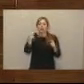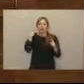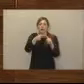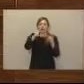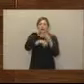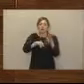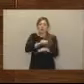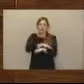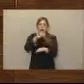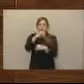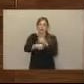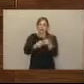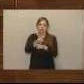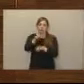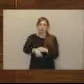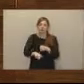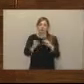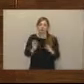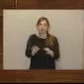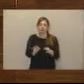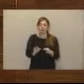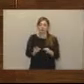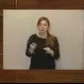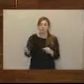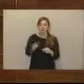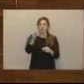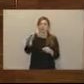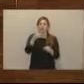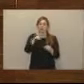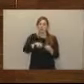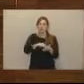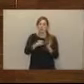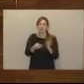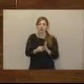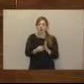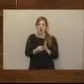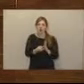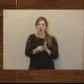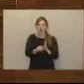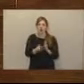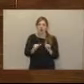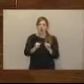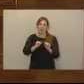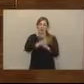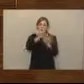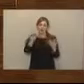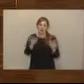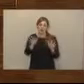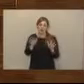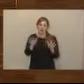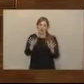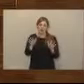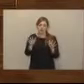Gobierno para esta legislatura precisamente están en eso, en mejorar, en planificar de forma clara aquello que